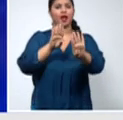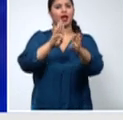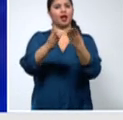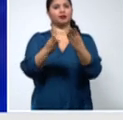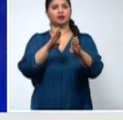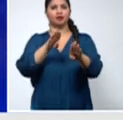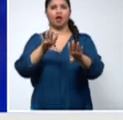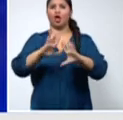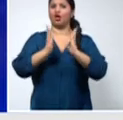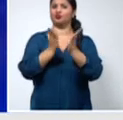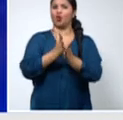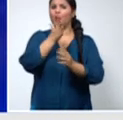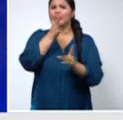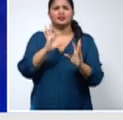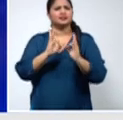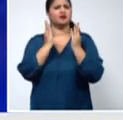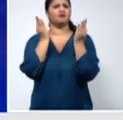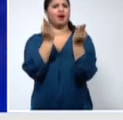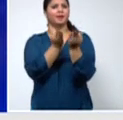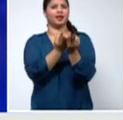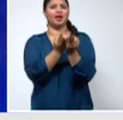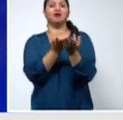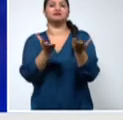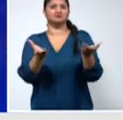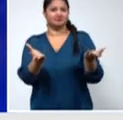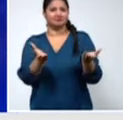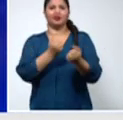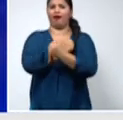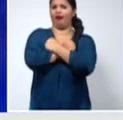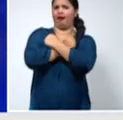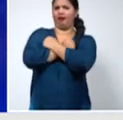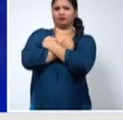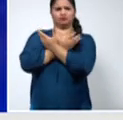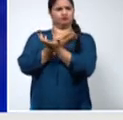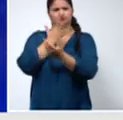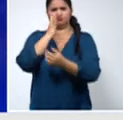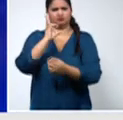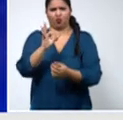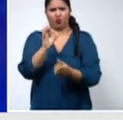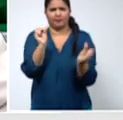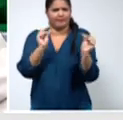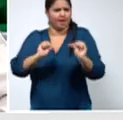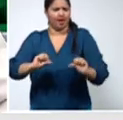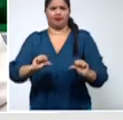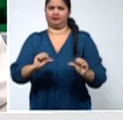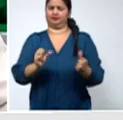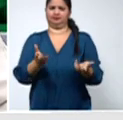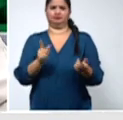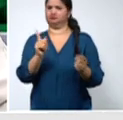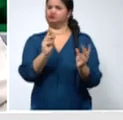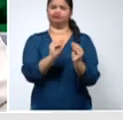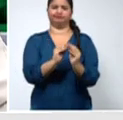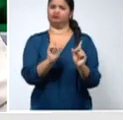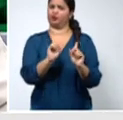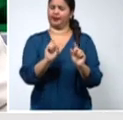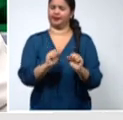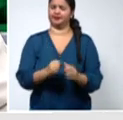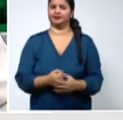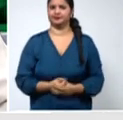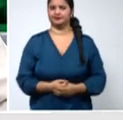bien junticos, bien pegados, parecían familias. Y yo reitero, ¿no? En indisciplina, por supuesto. Y yo reitero, son necesarias